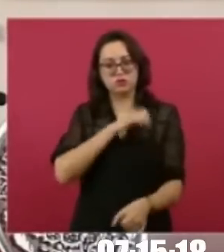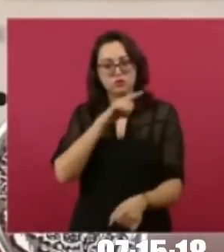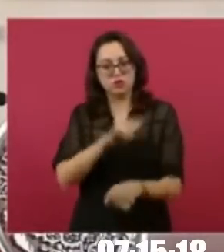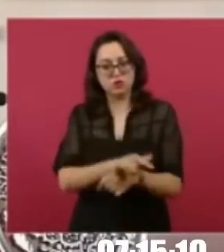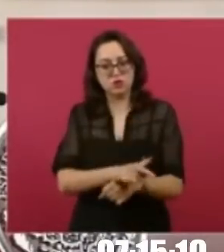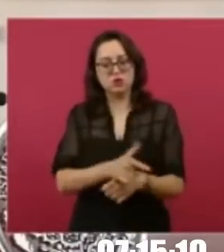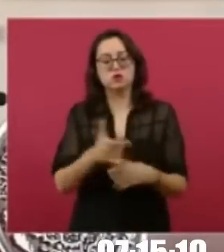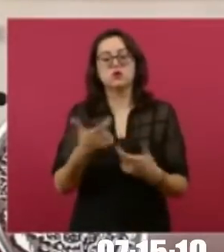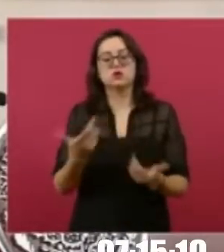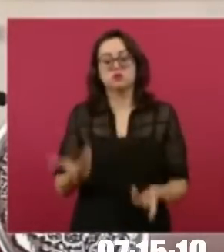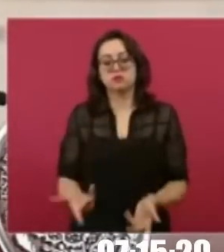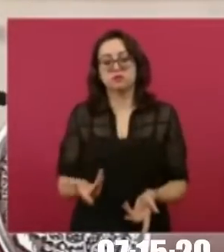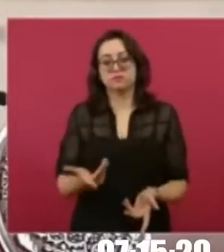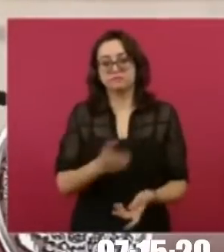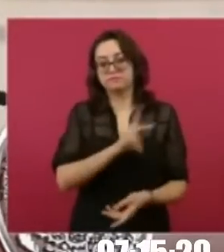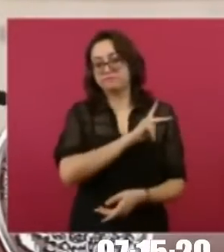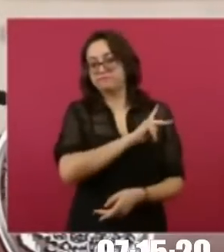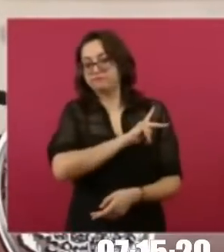y gratuidad